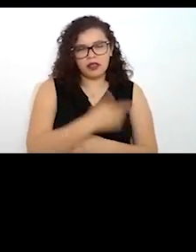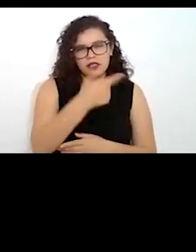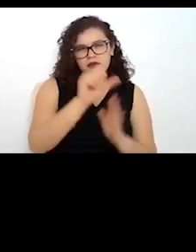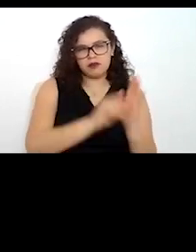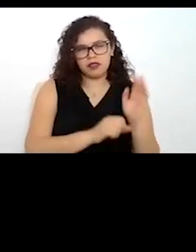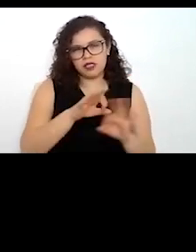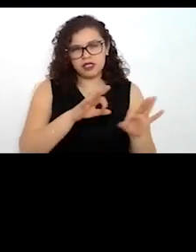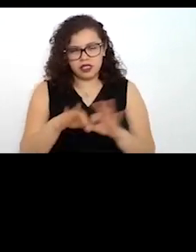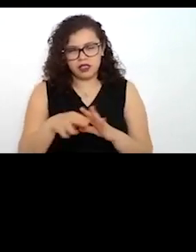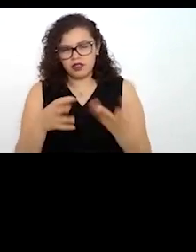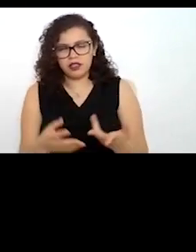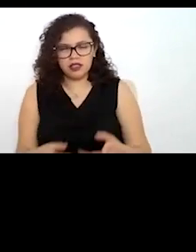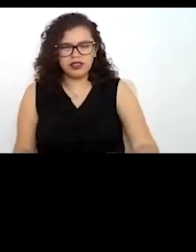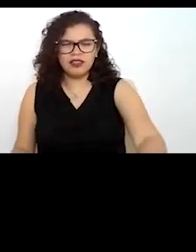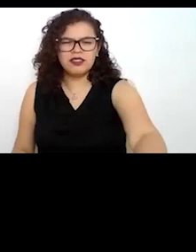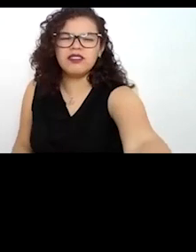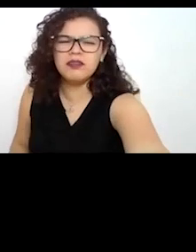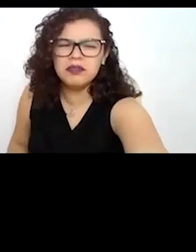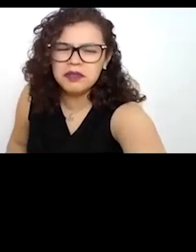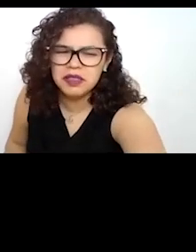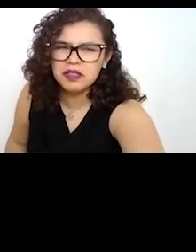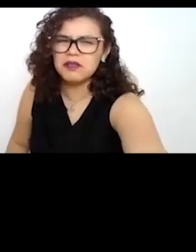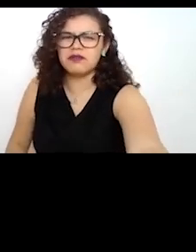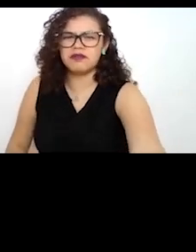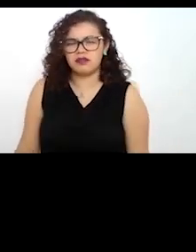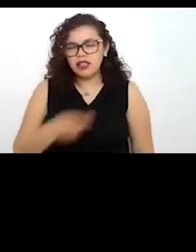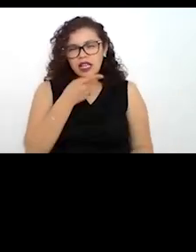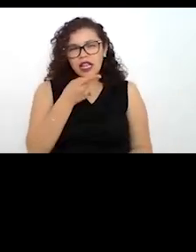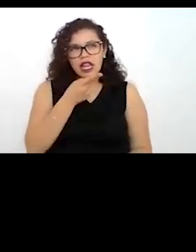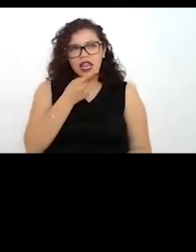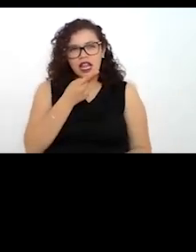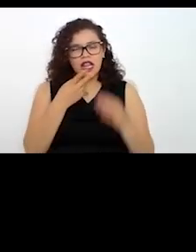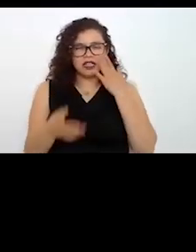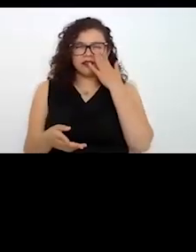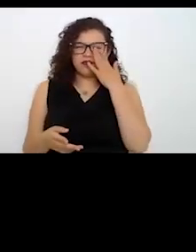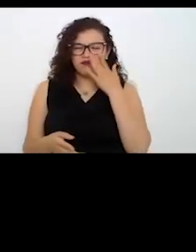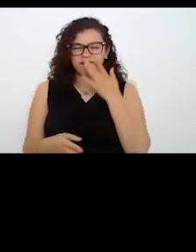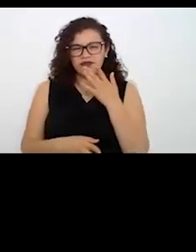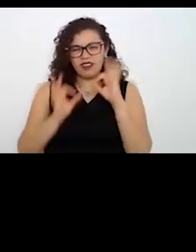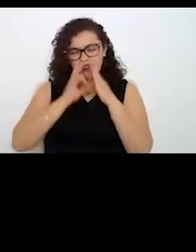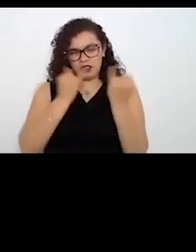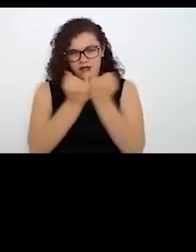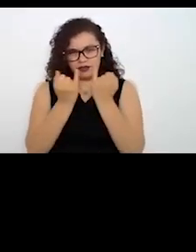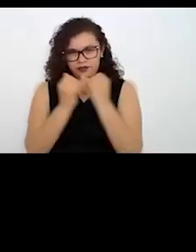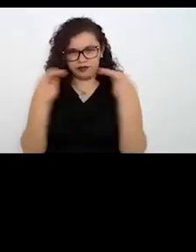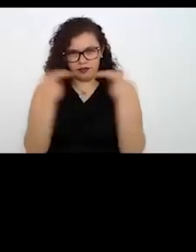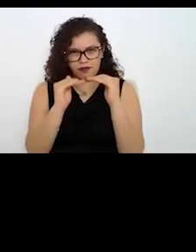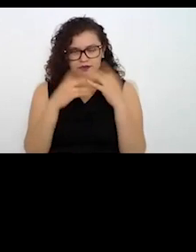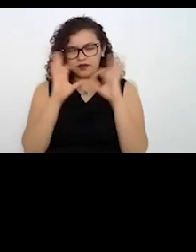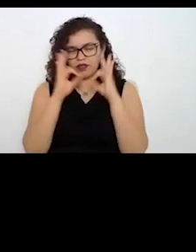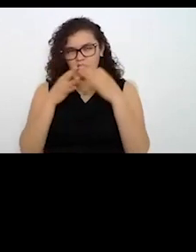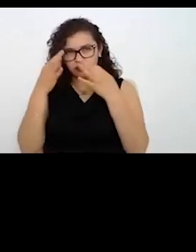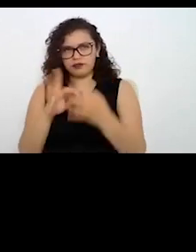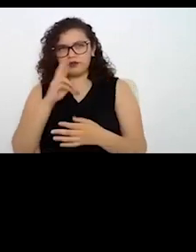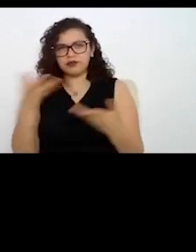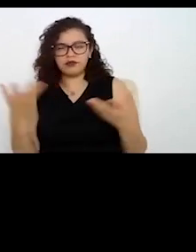20 días por cada año trabajado, y la prima de antigüedad y las partes proporcionales. Eso es la manera más correcta de llevarlo a cabo